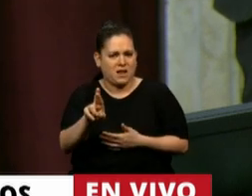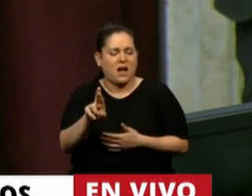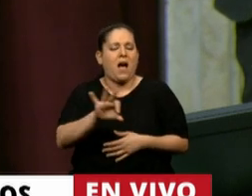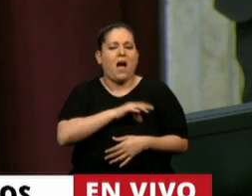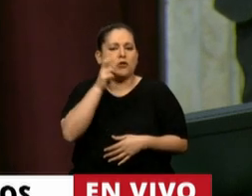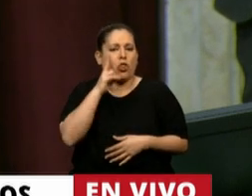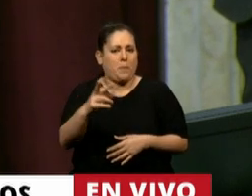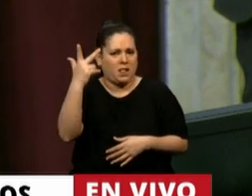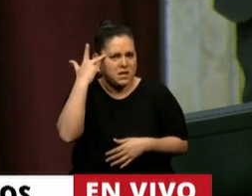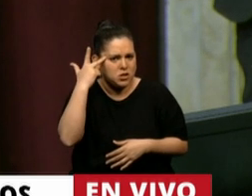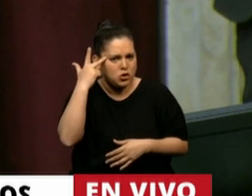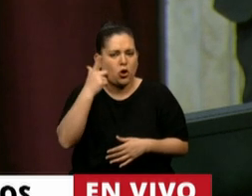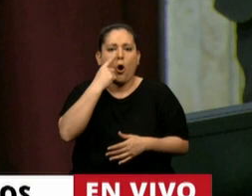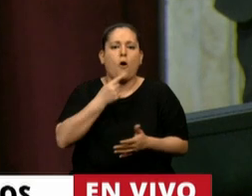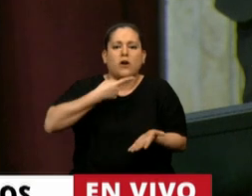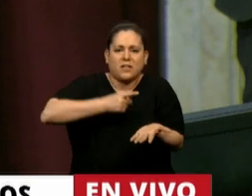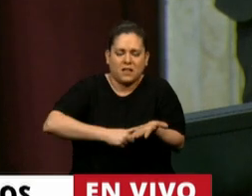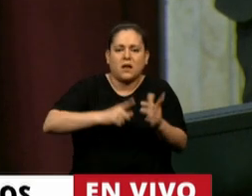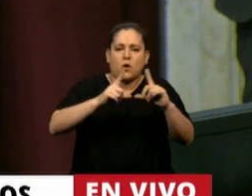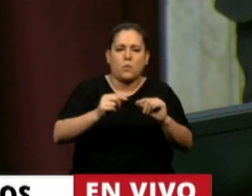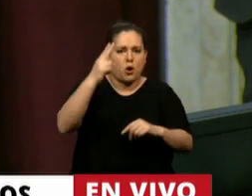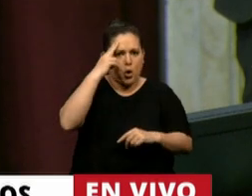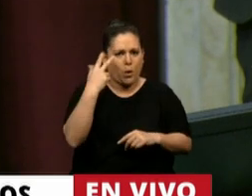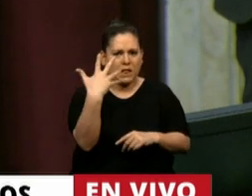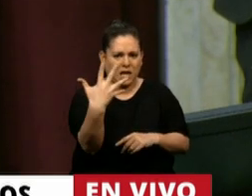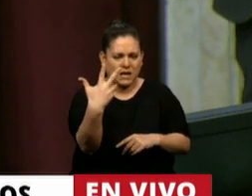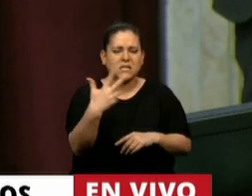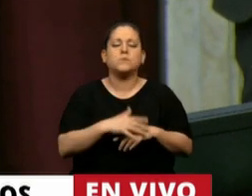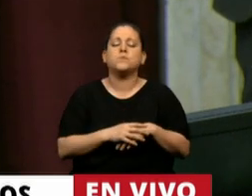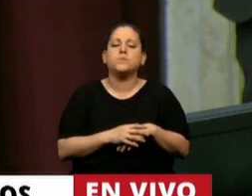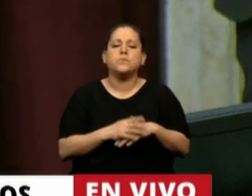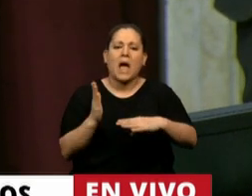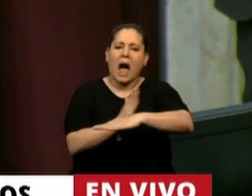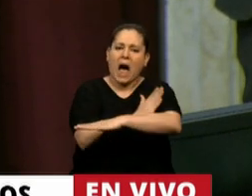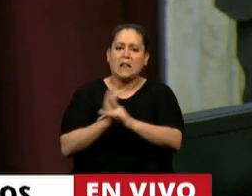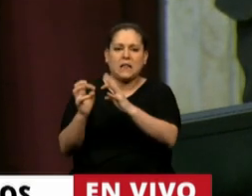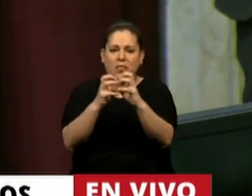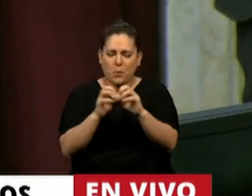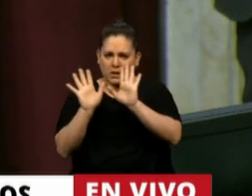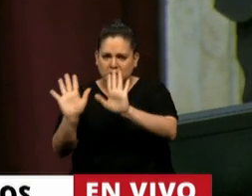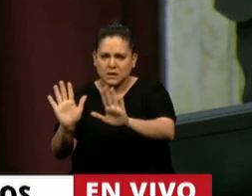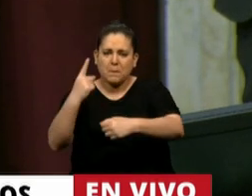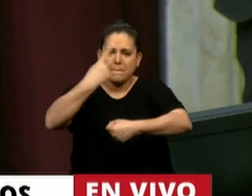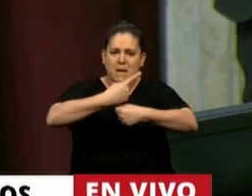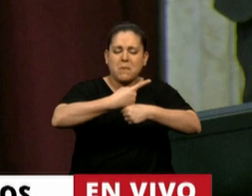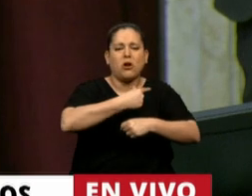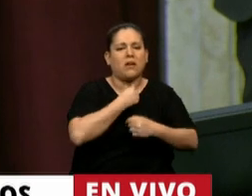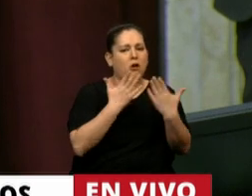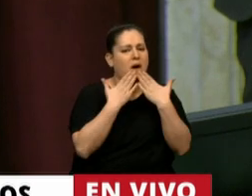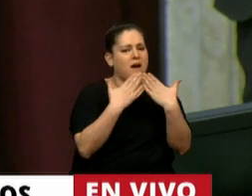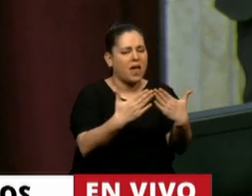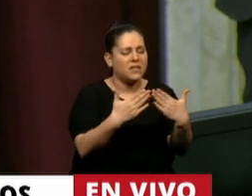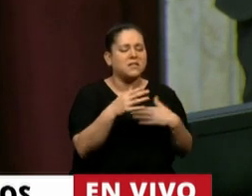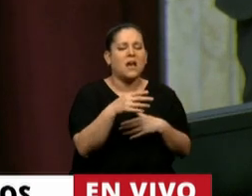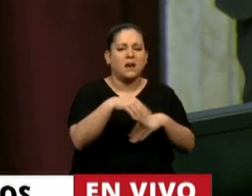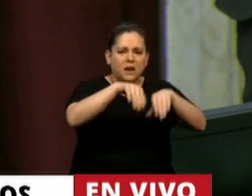2018 orden del día 93 previo al tratamiento y a dar la palabra quiero agradecerle a